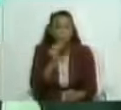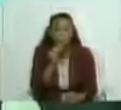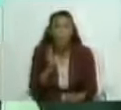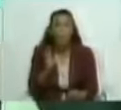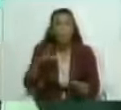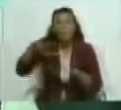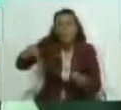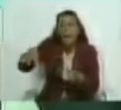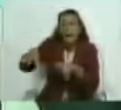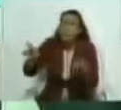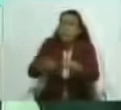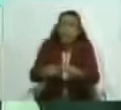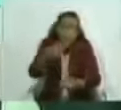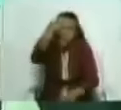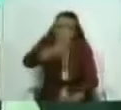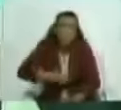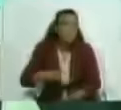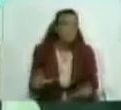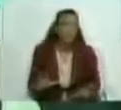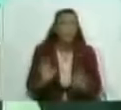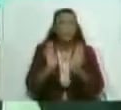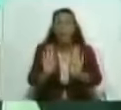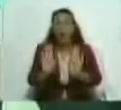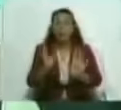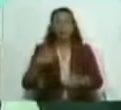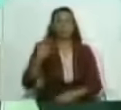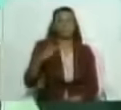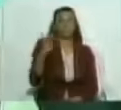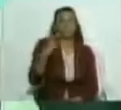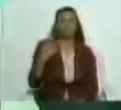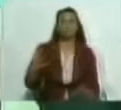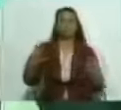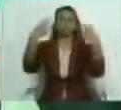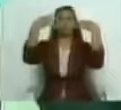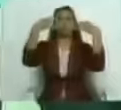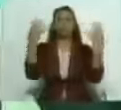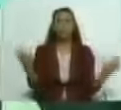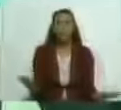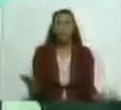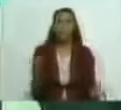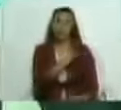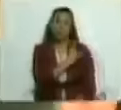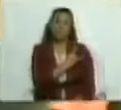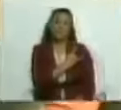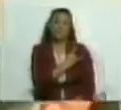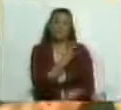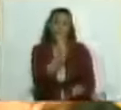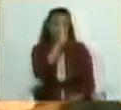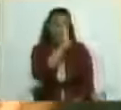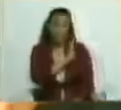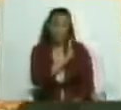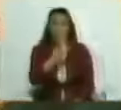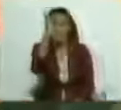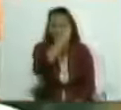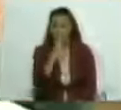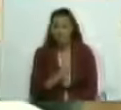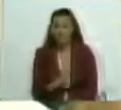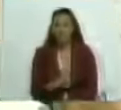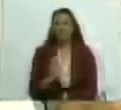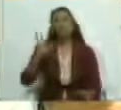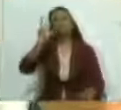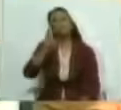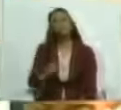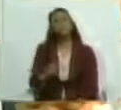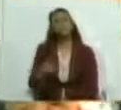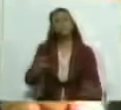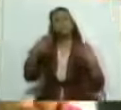un estrado como yo, ante un acto de graduación en una universidad brasileña. Y